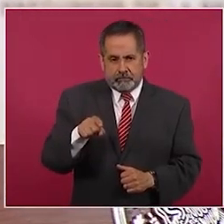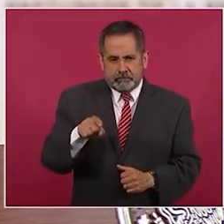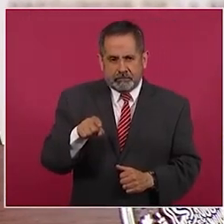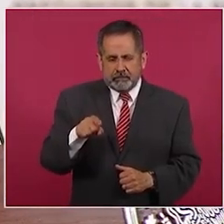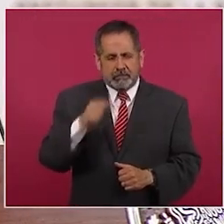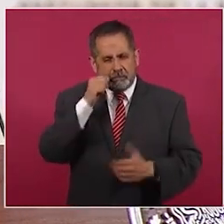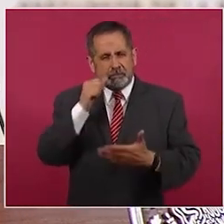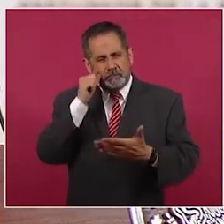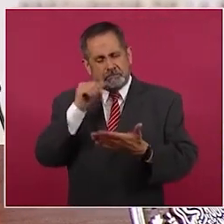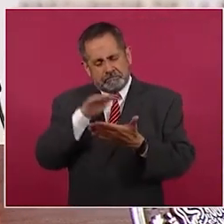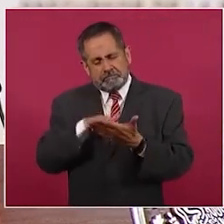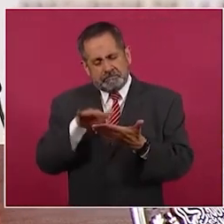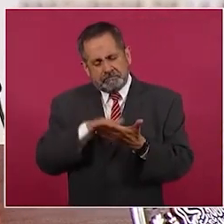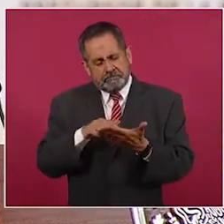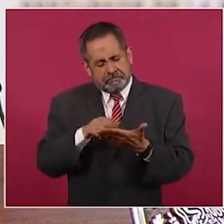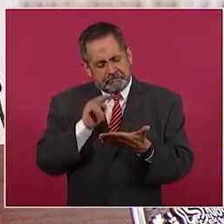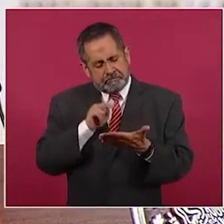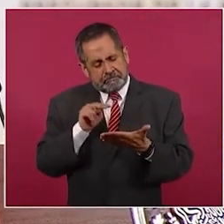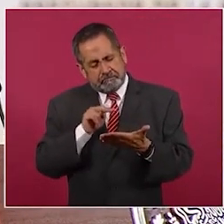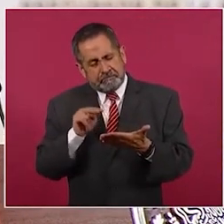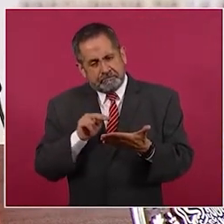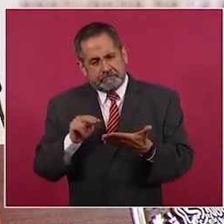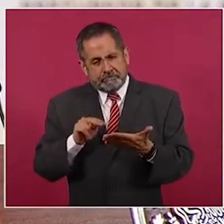lo leí ayer.